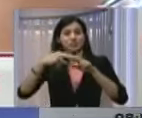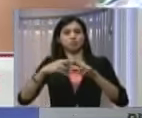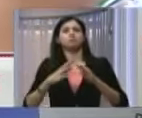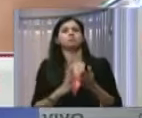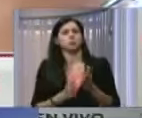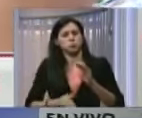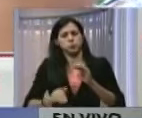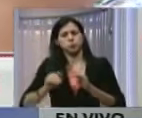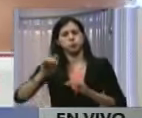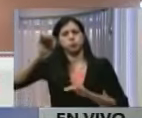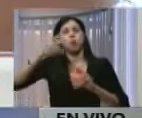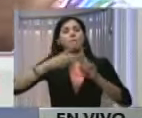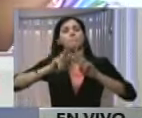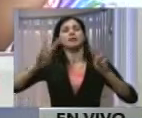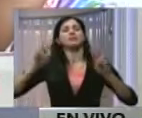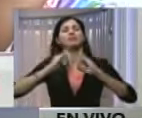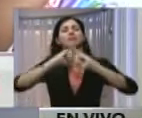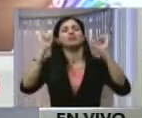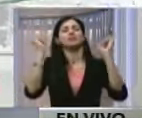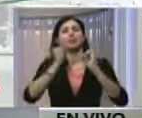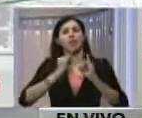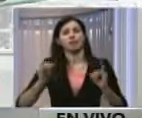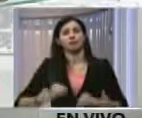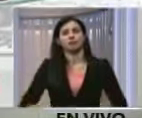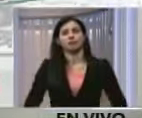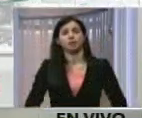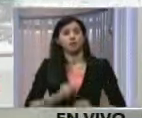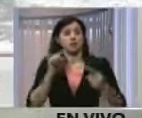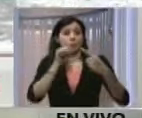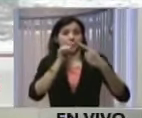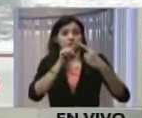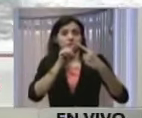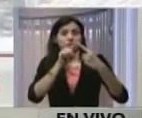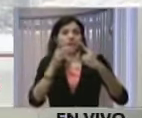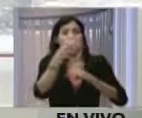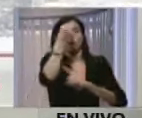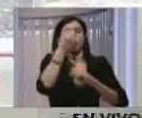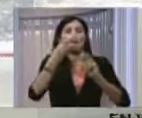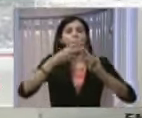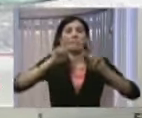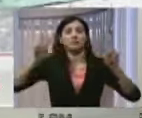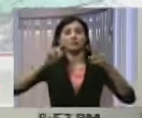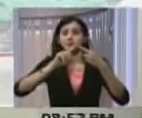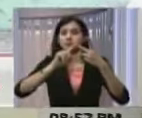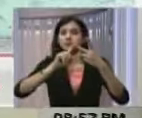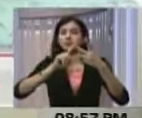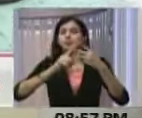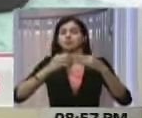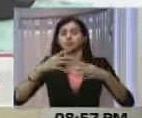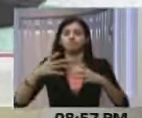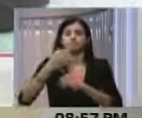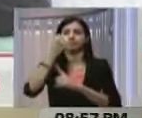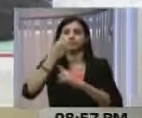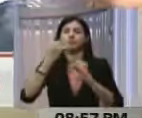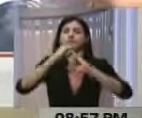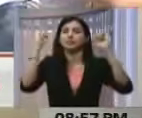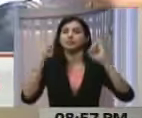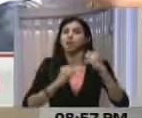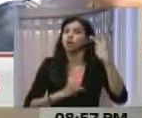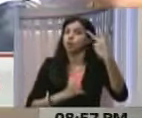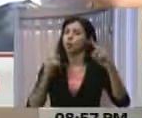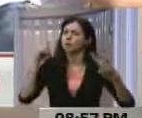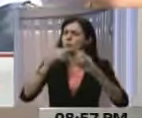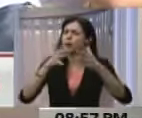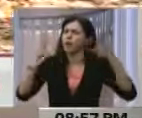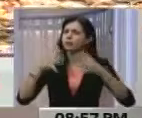felicidad. Las dos grandes metas, ganar la paz y construir la felicidad. Dos grandes metas de todo este periodo de